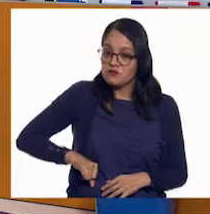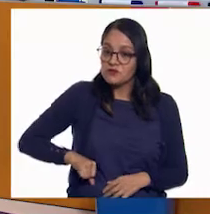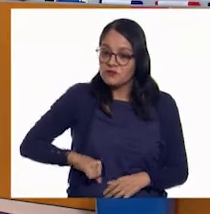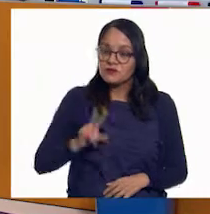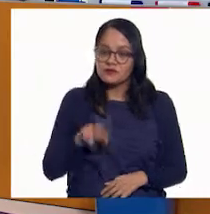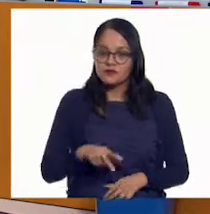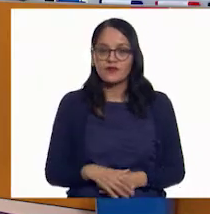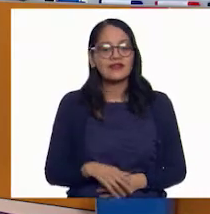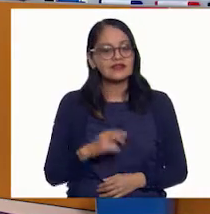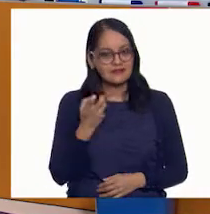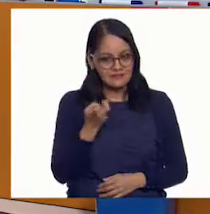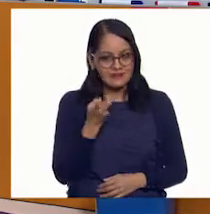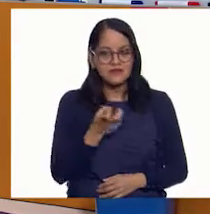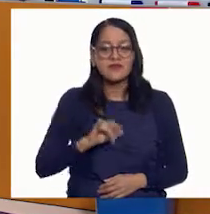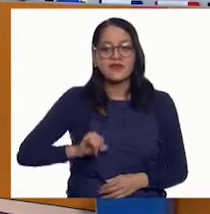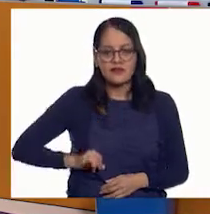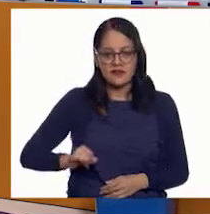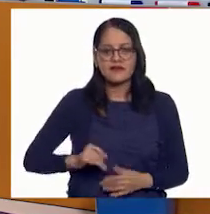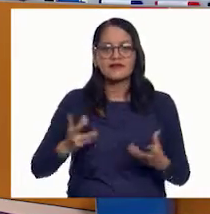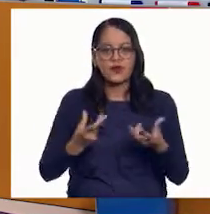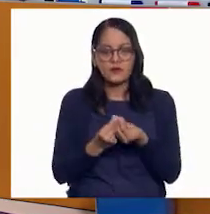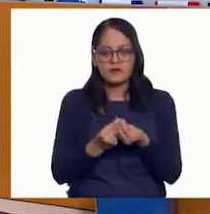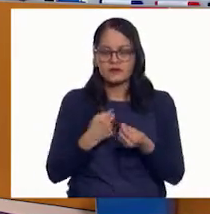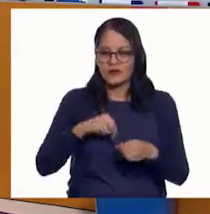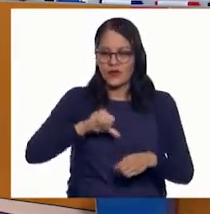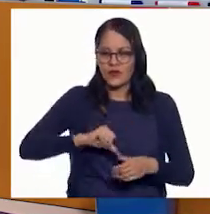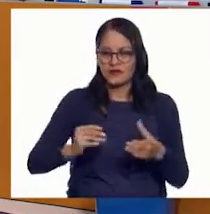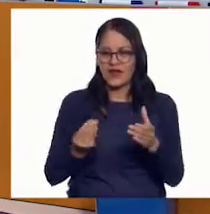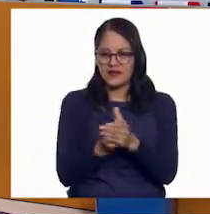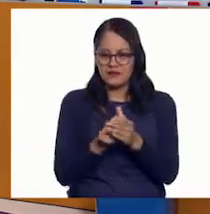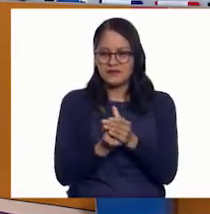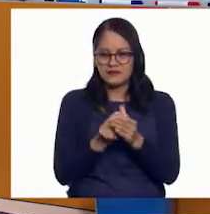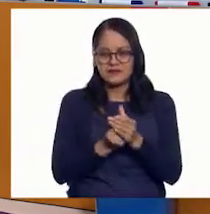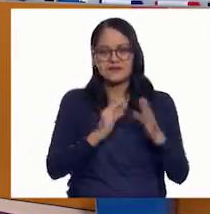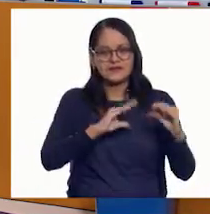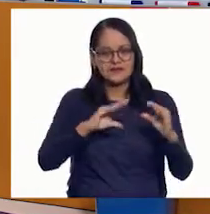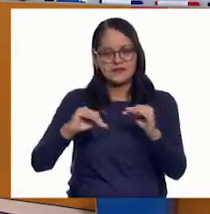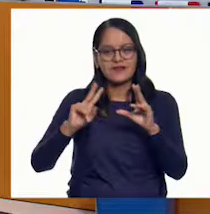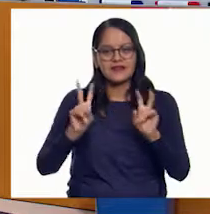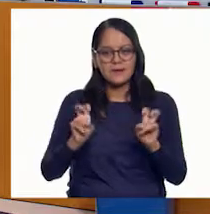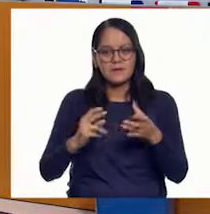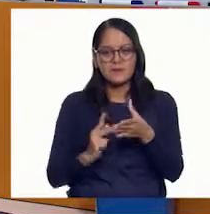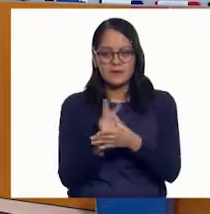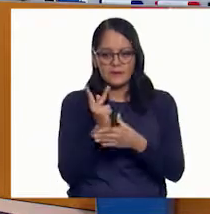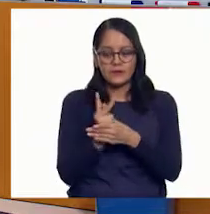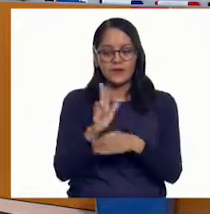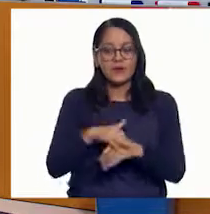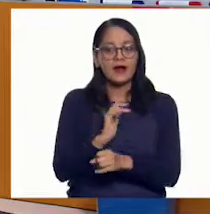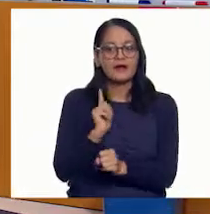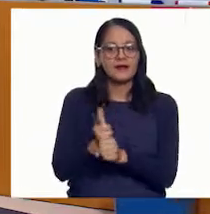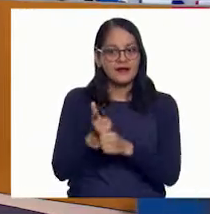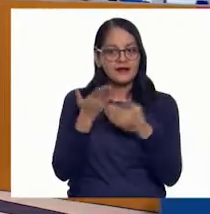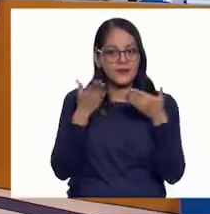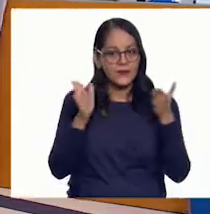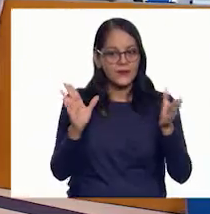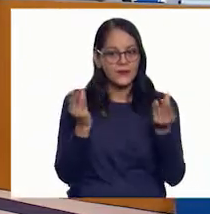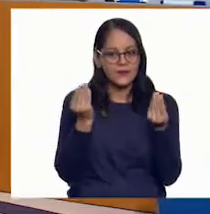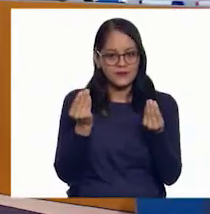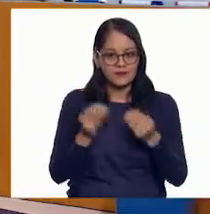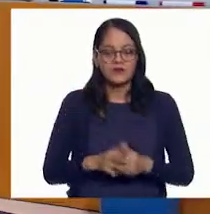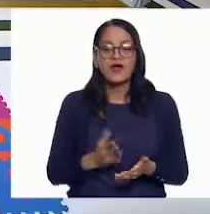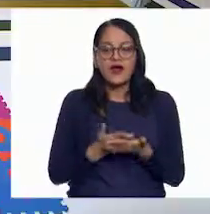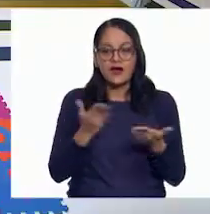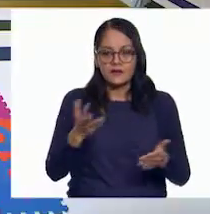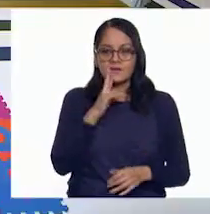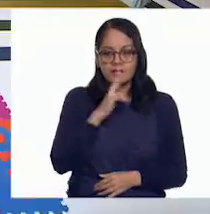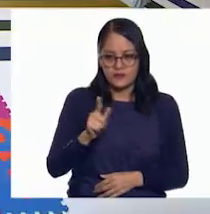ha sido muy interesante estar trabajando estas clases con este tema porque hemos descubierto muchas cosas. ¿Y qué te parece si me acompañas